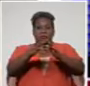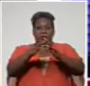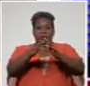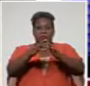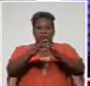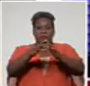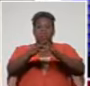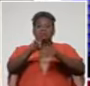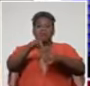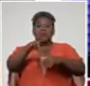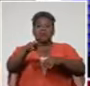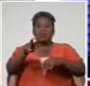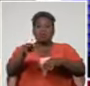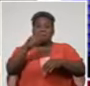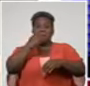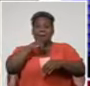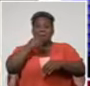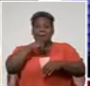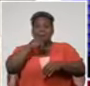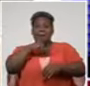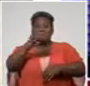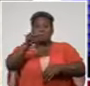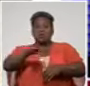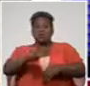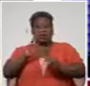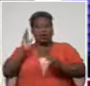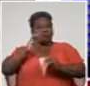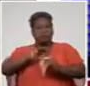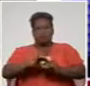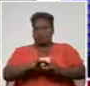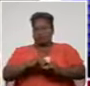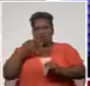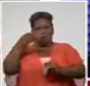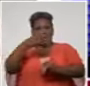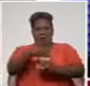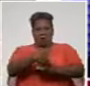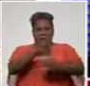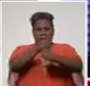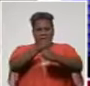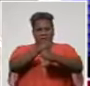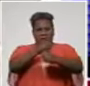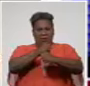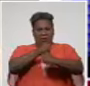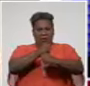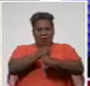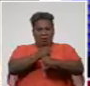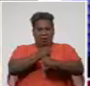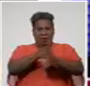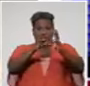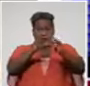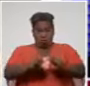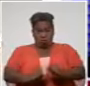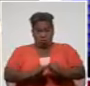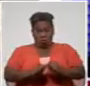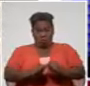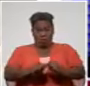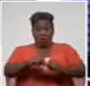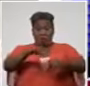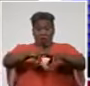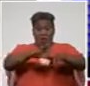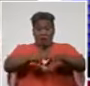que cada vez más personas no asistan en este periodo del trabajo. En número redondo, en la capital hay más